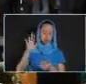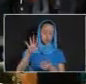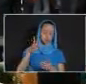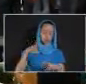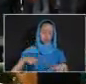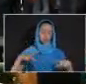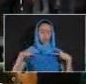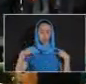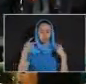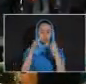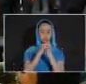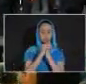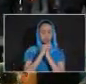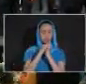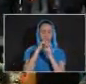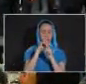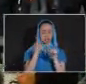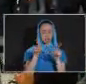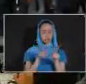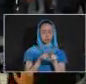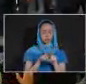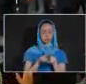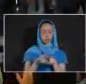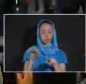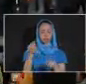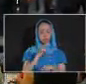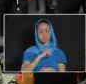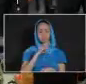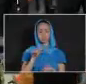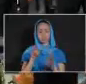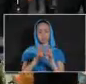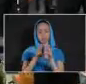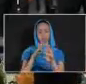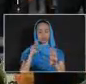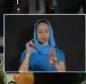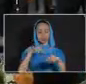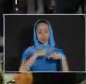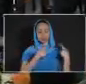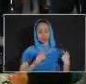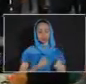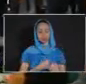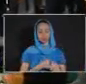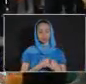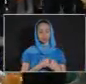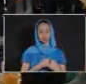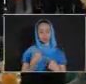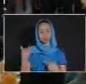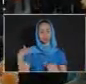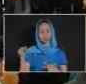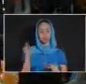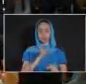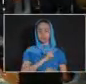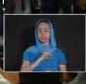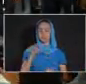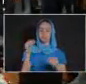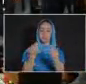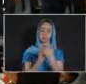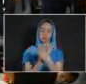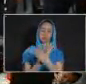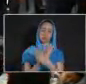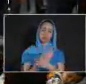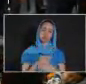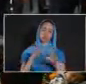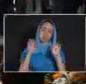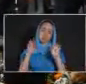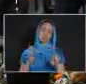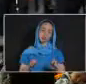aquellos también que están abriendo su corazón para venir a ser nuevas criaturas, hijos tuyos,